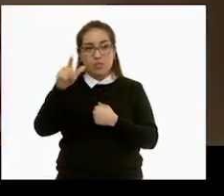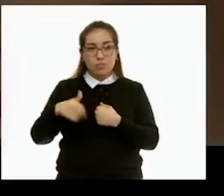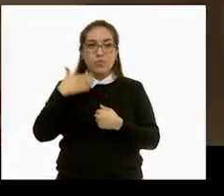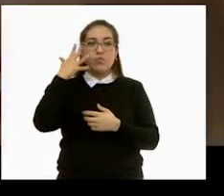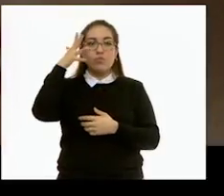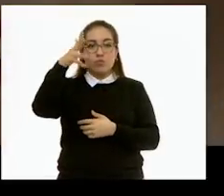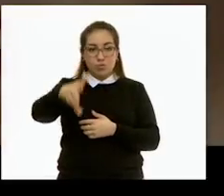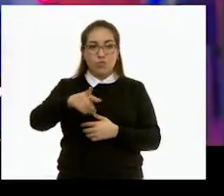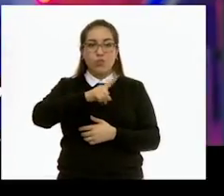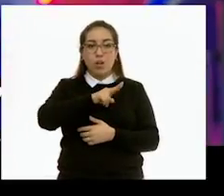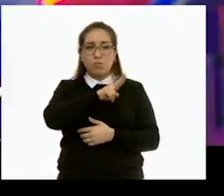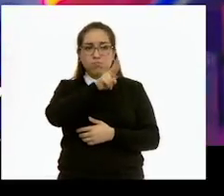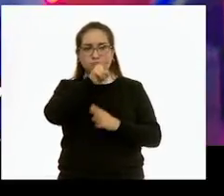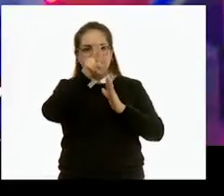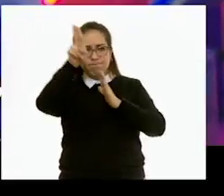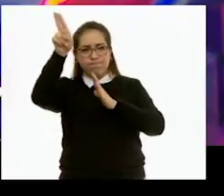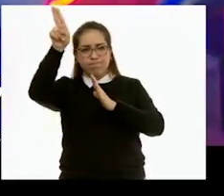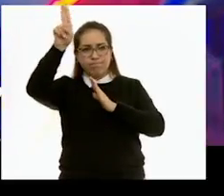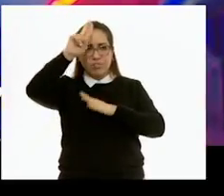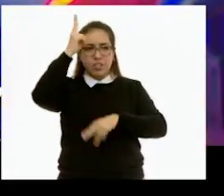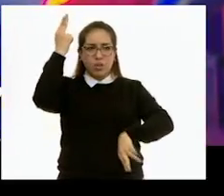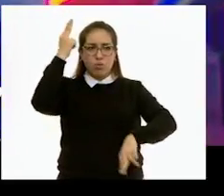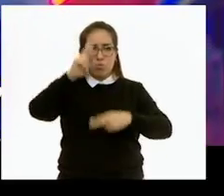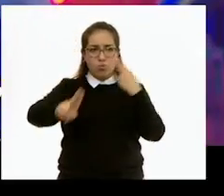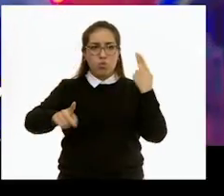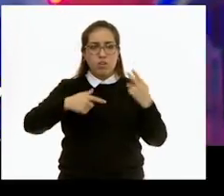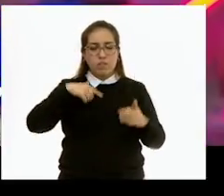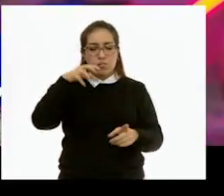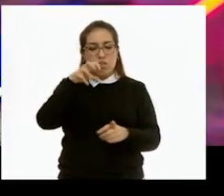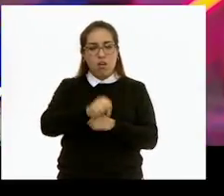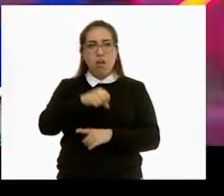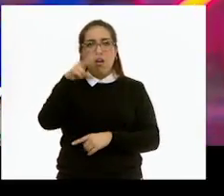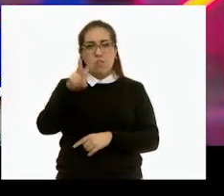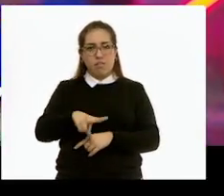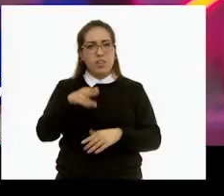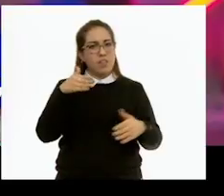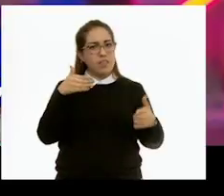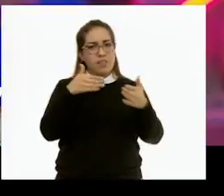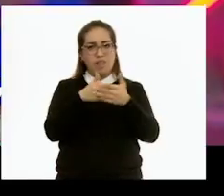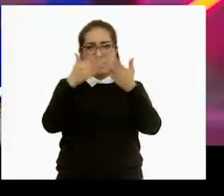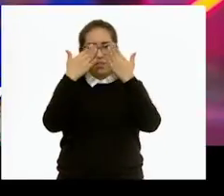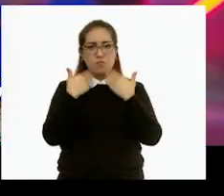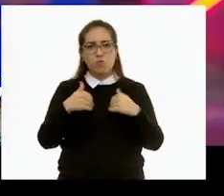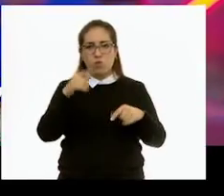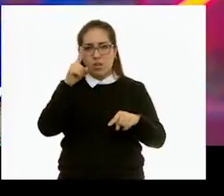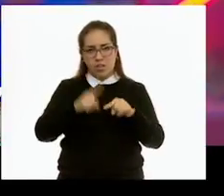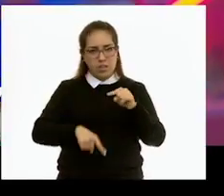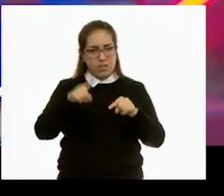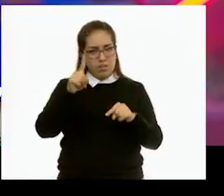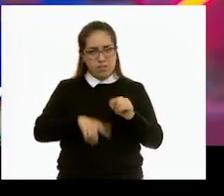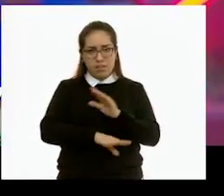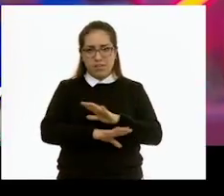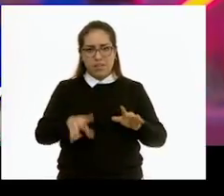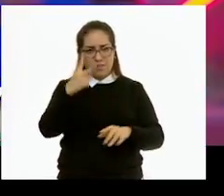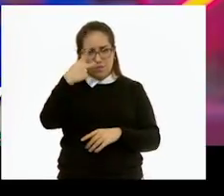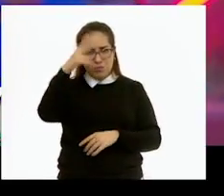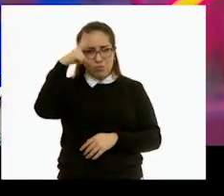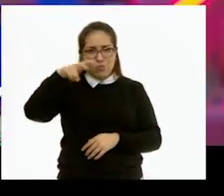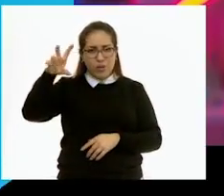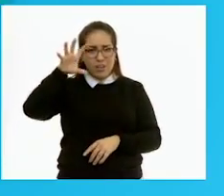hasta Marte. El universo me enseñó que no existen fronteras cuando se trata de abrir tu mente y alcanzar tus sueños.